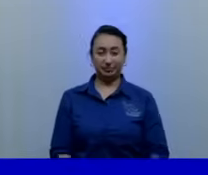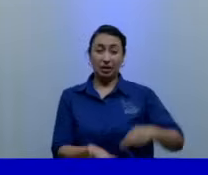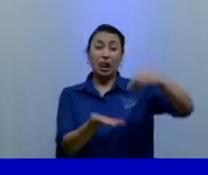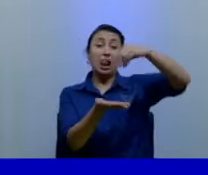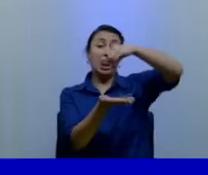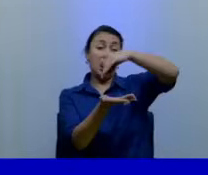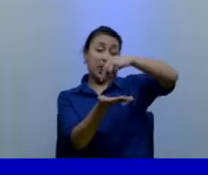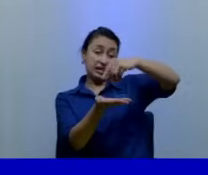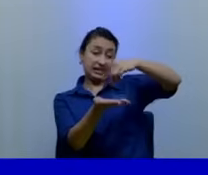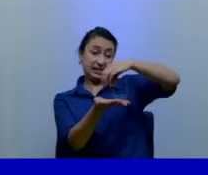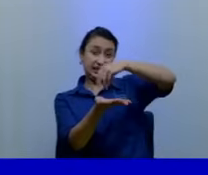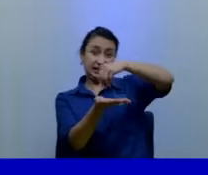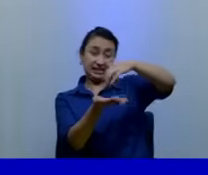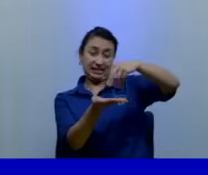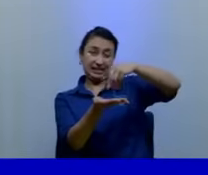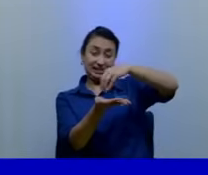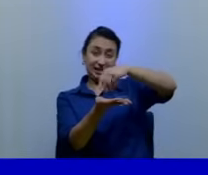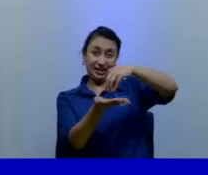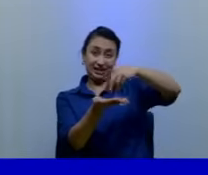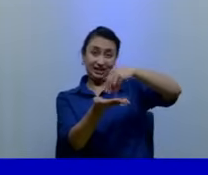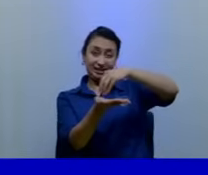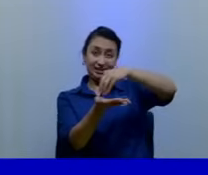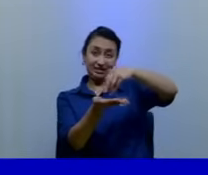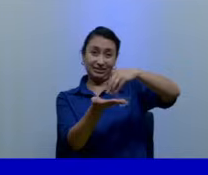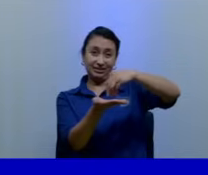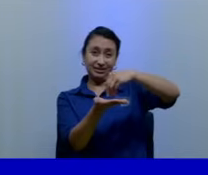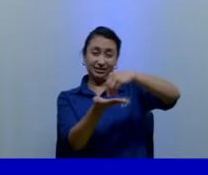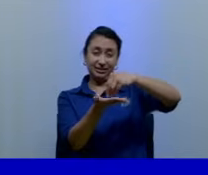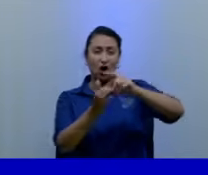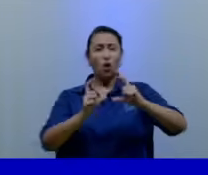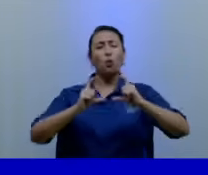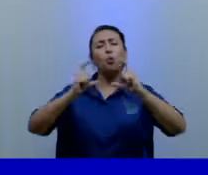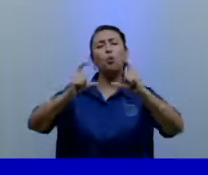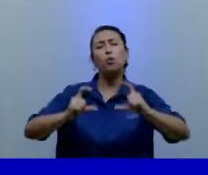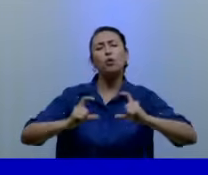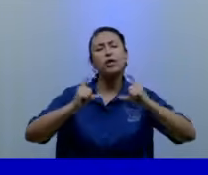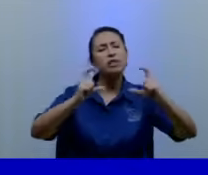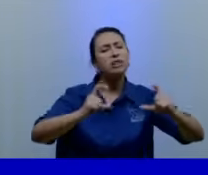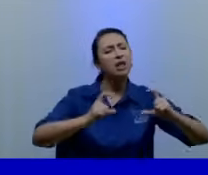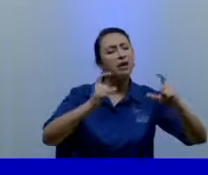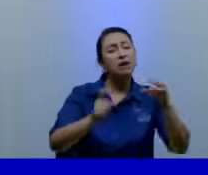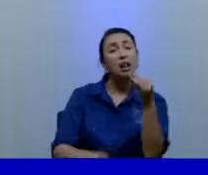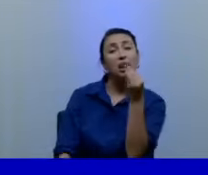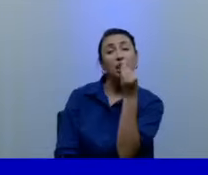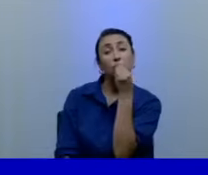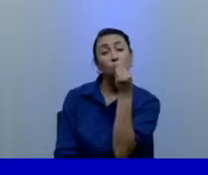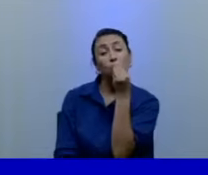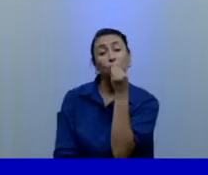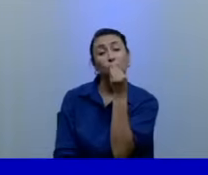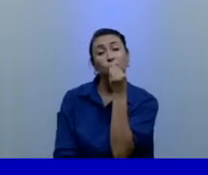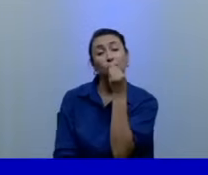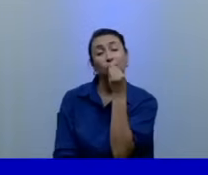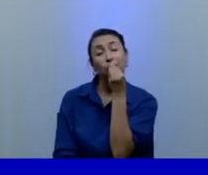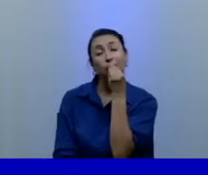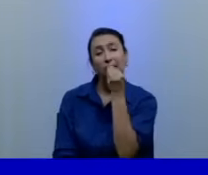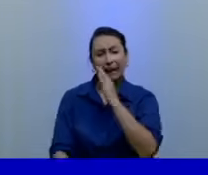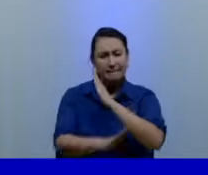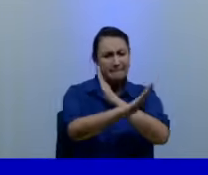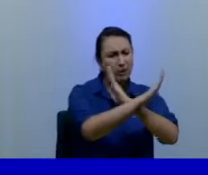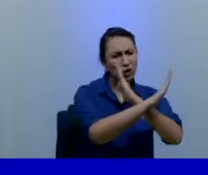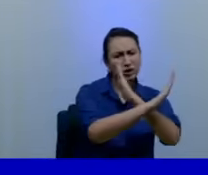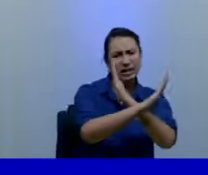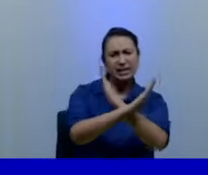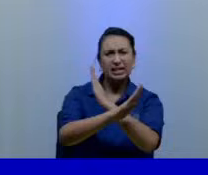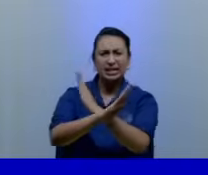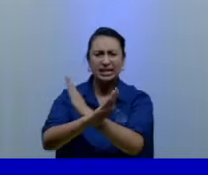Conservaba los alimentos. ¿Por qué? Porque en ese tiempo no había refrigeradoras ni nada por el estilo, ni el